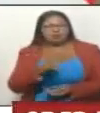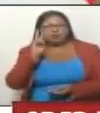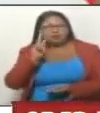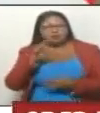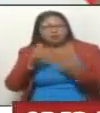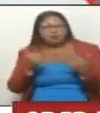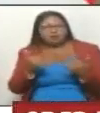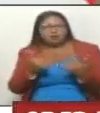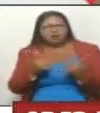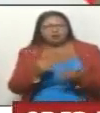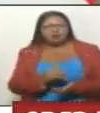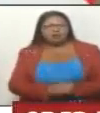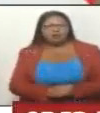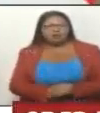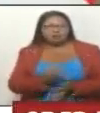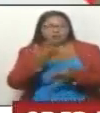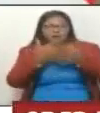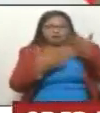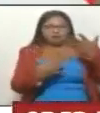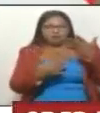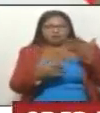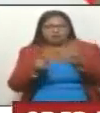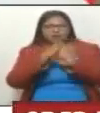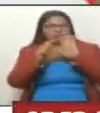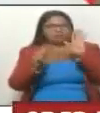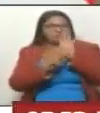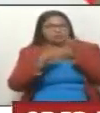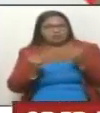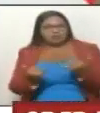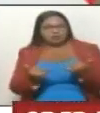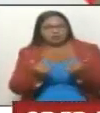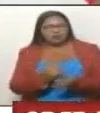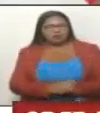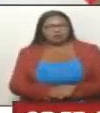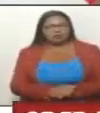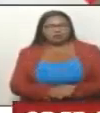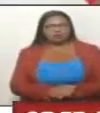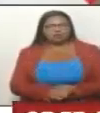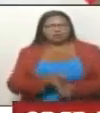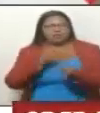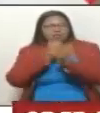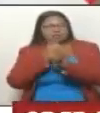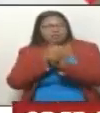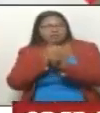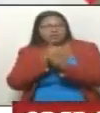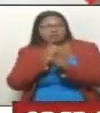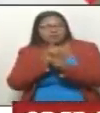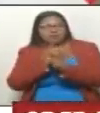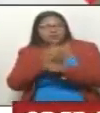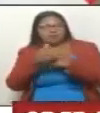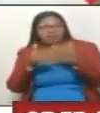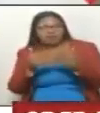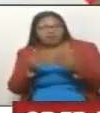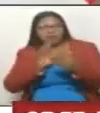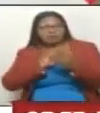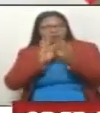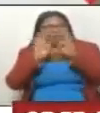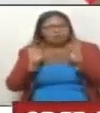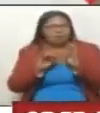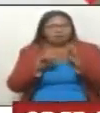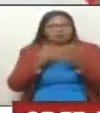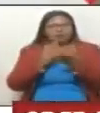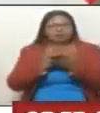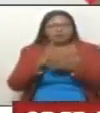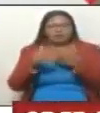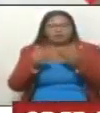texto constitucional, ahora la competencia que tiene cada Estado para dictar su propia constitución, siempre que no